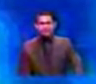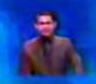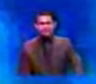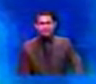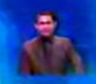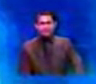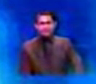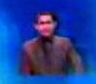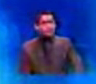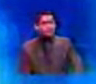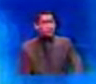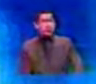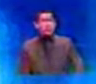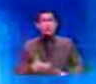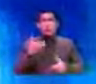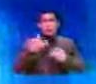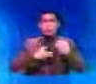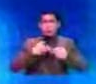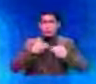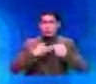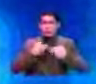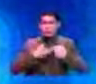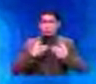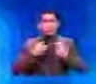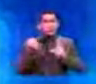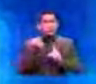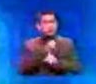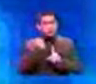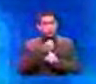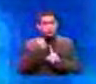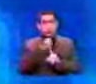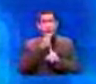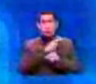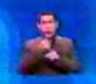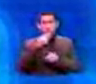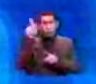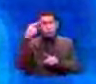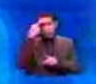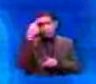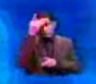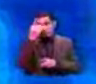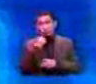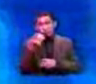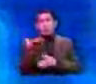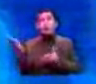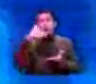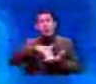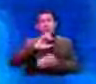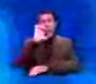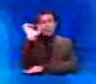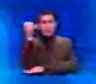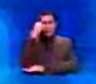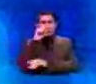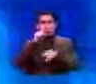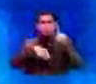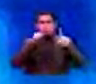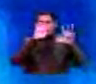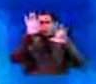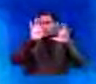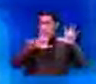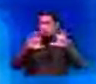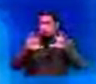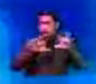Con la persistencia del conflicto armado, el gobierno decretó un nuevo estado de excepción y precisamente